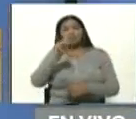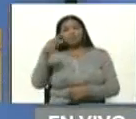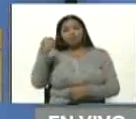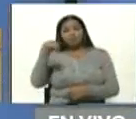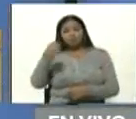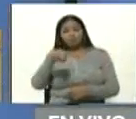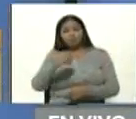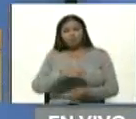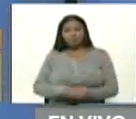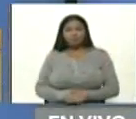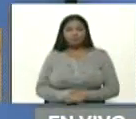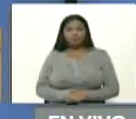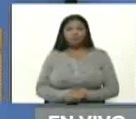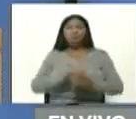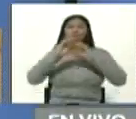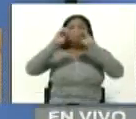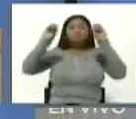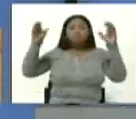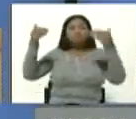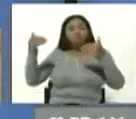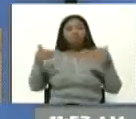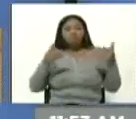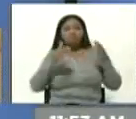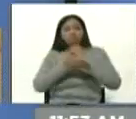noviembre, hizo un llamado a